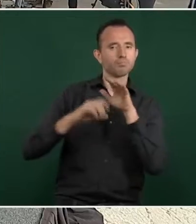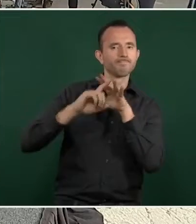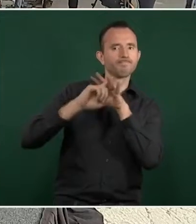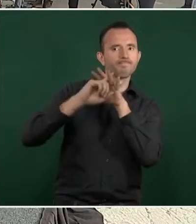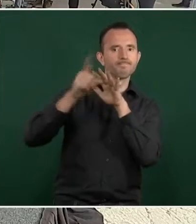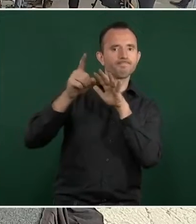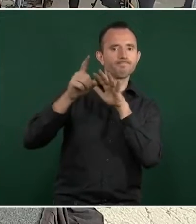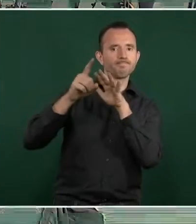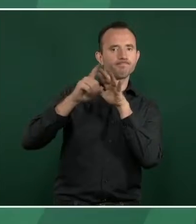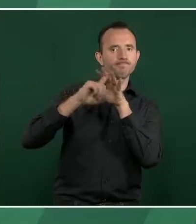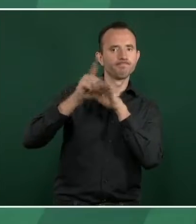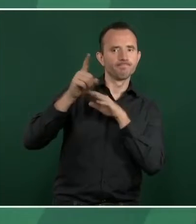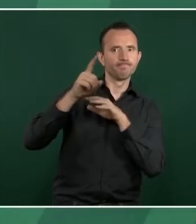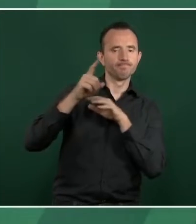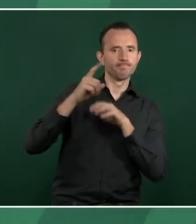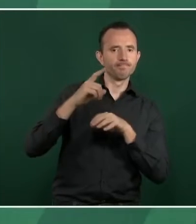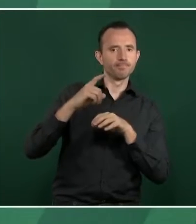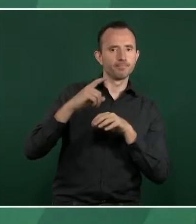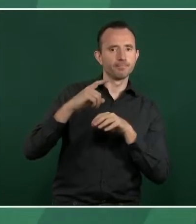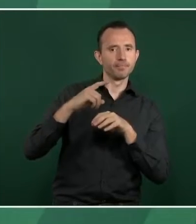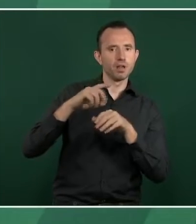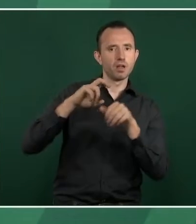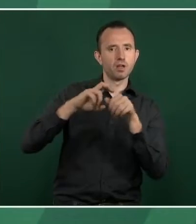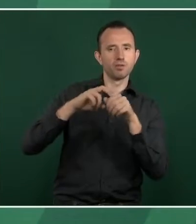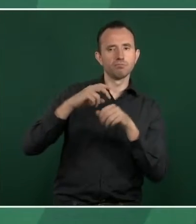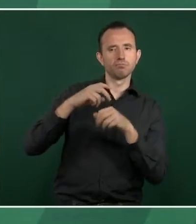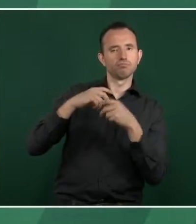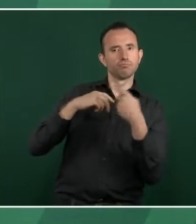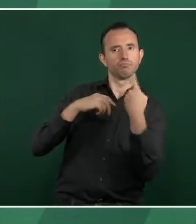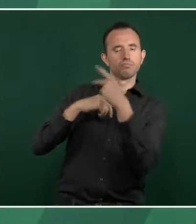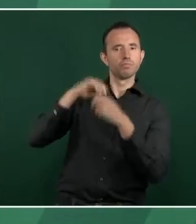de Morelos que